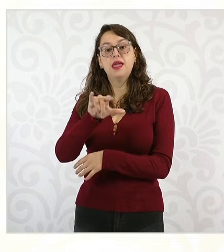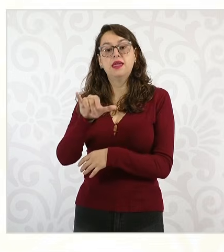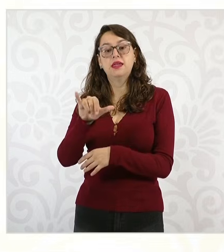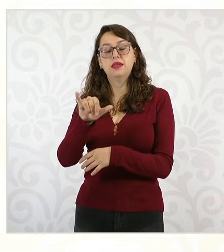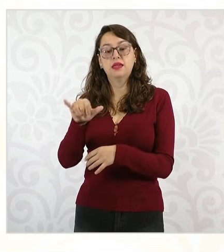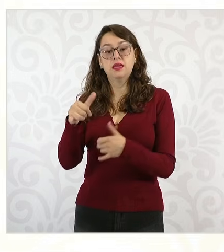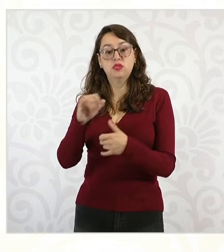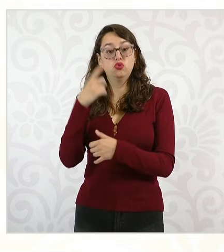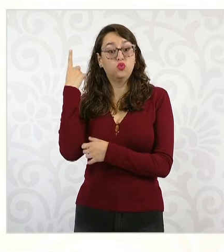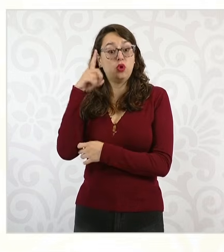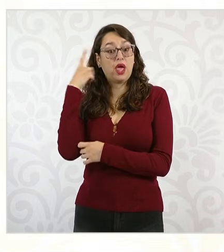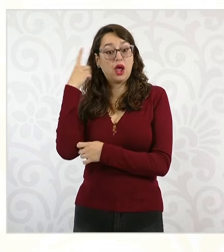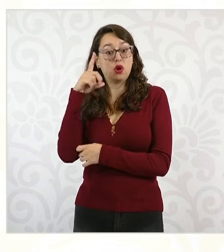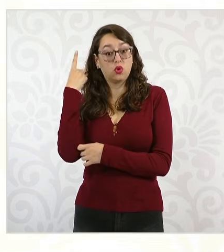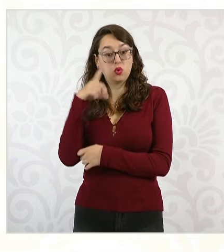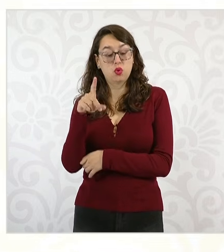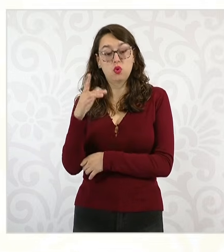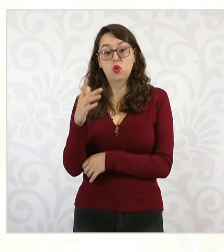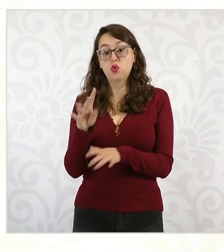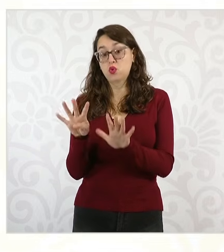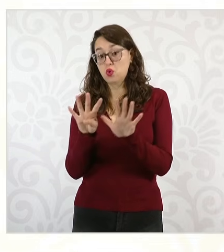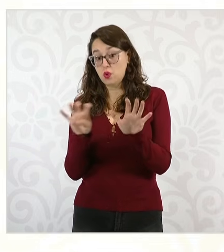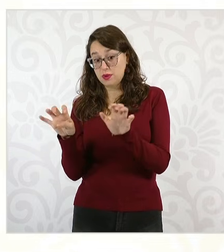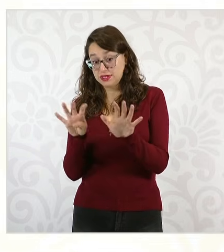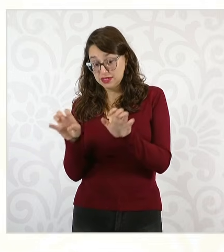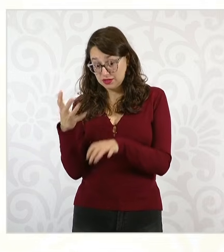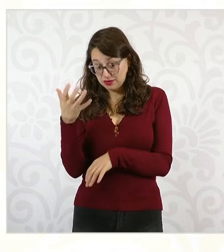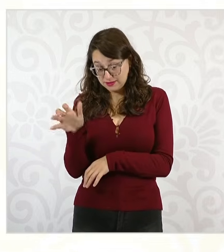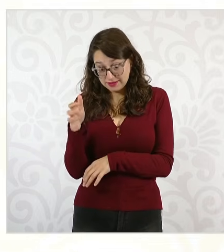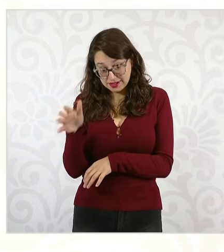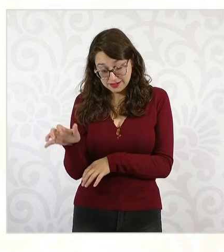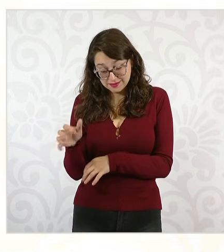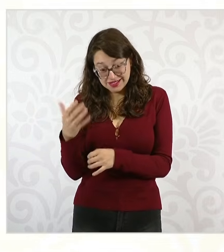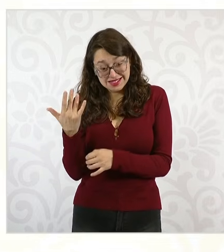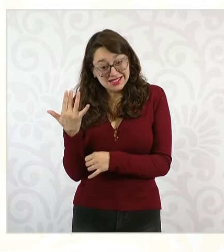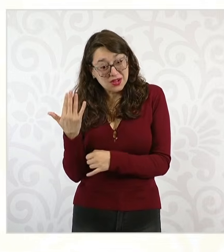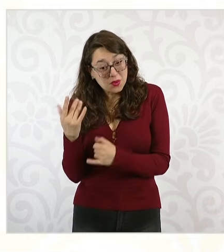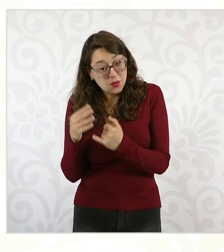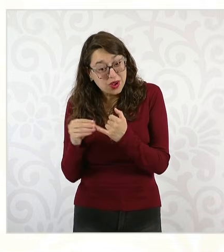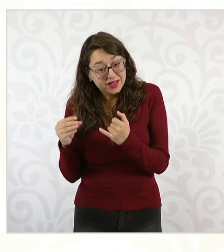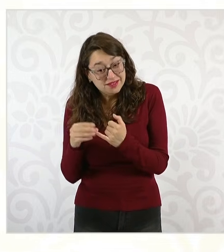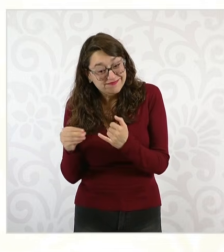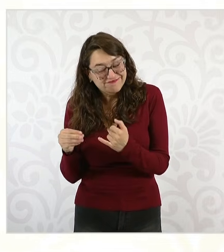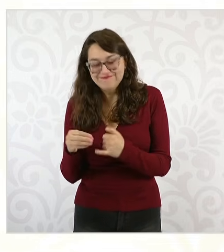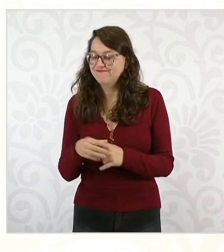Durango, 910 pesos con 55 centavos. Le vamos a poner un tache porque